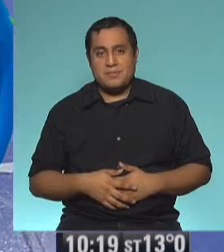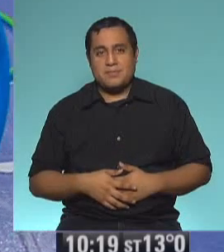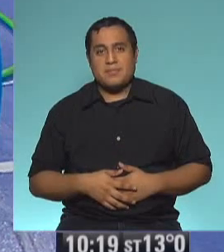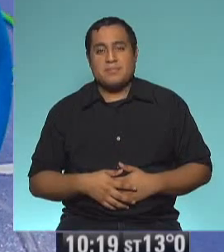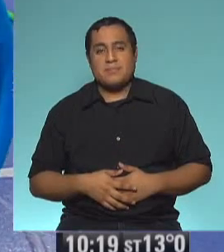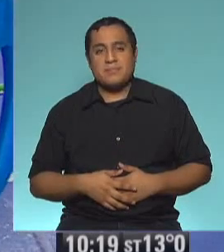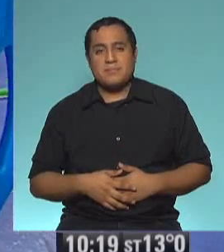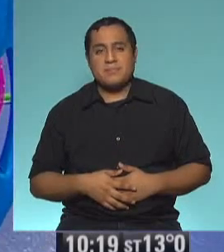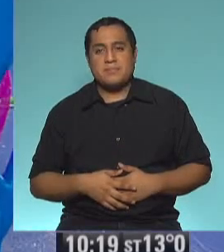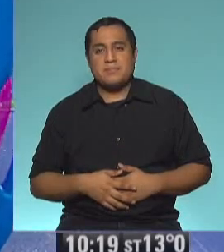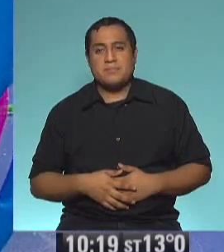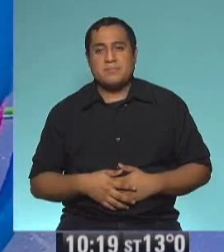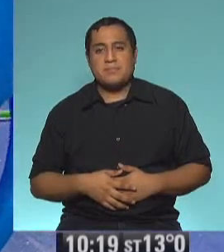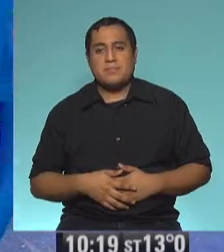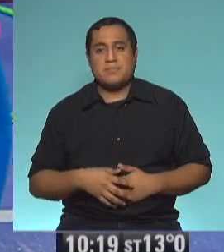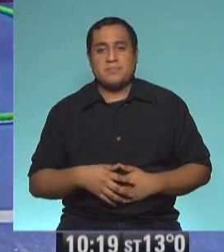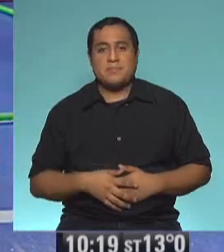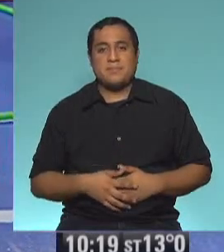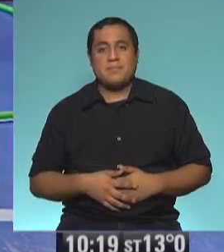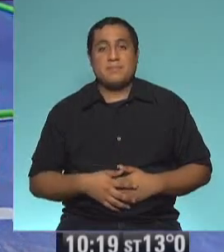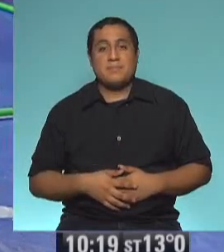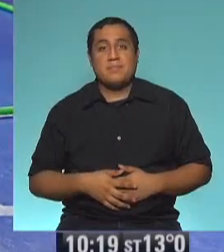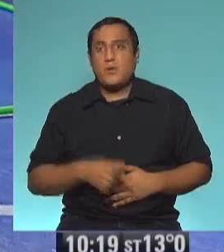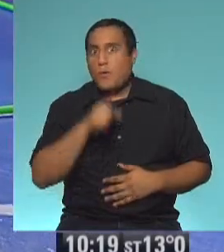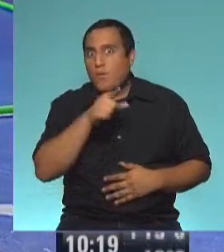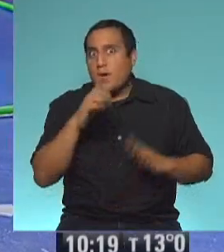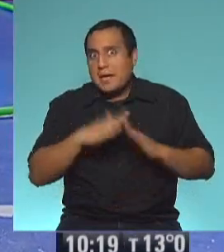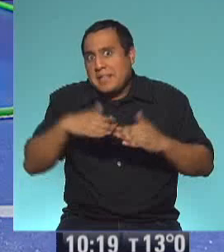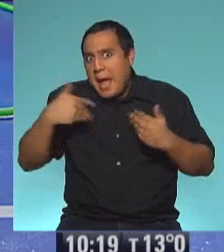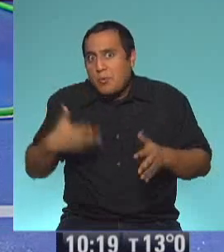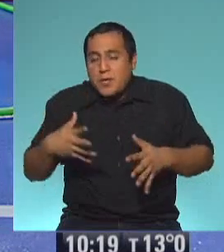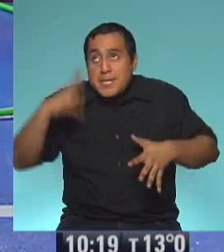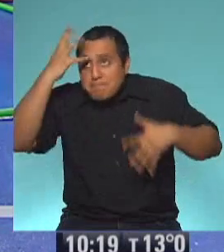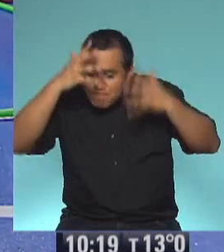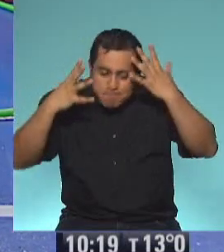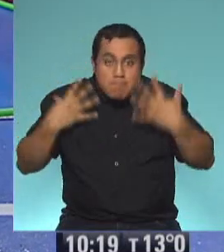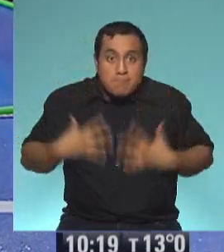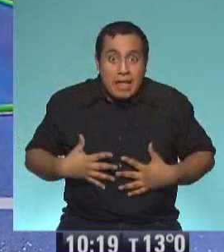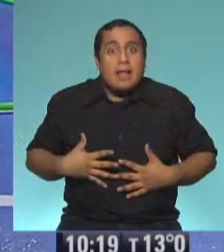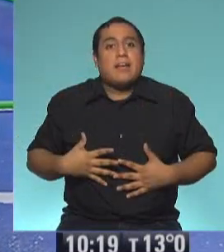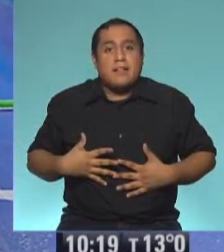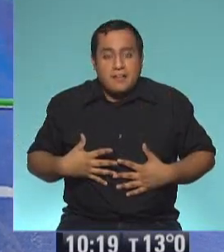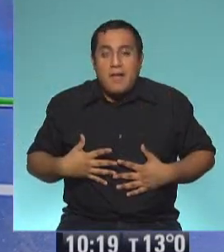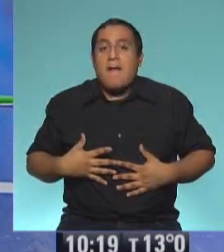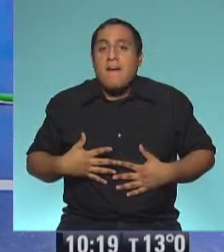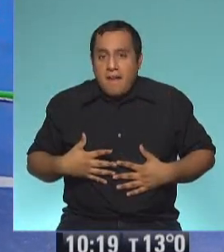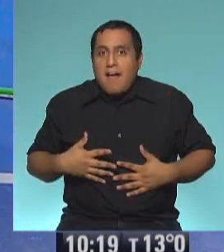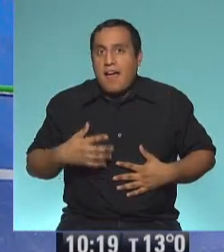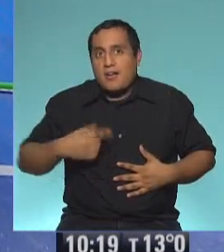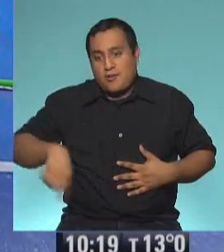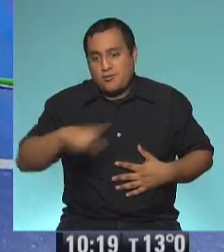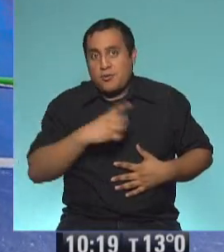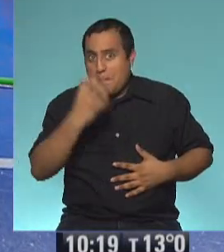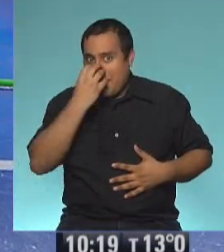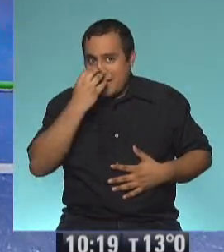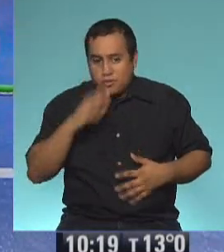Tutu marambá. Tutu marambá. Hay de todo. Bueno, en sus casas aprovechen para disfrazarse de payasos. Ahí está. Que hacemos los payasos de equilibristas